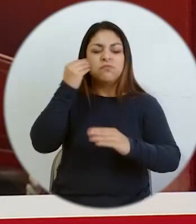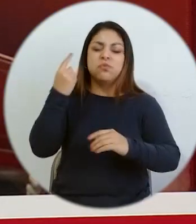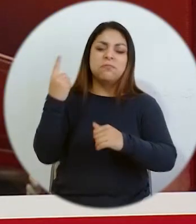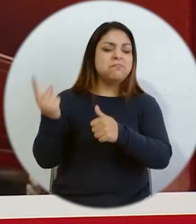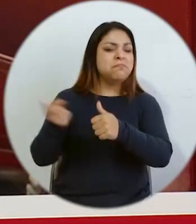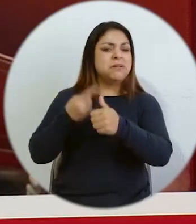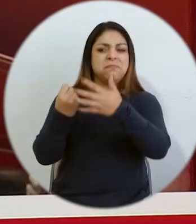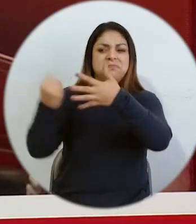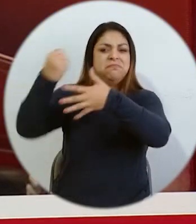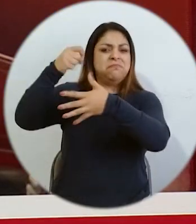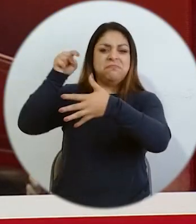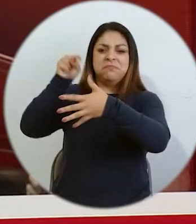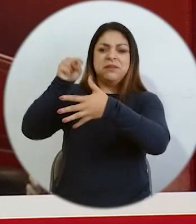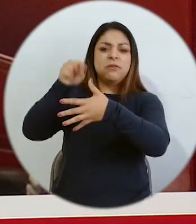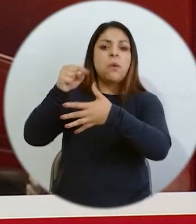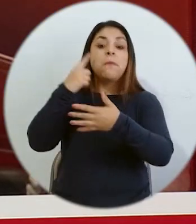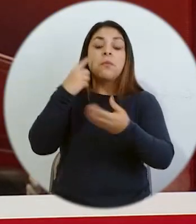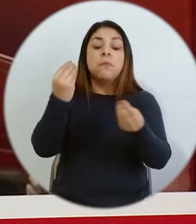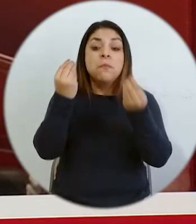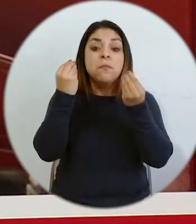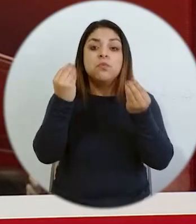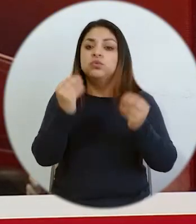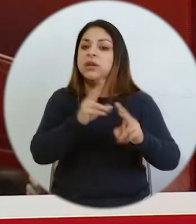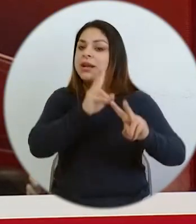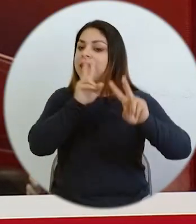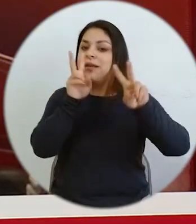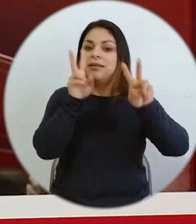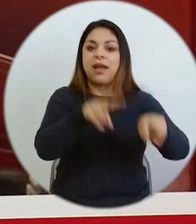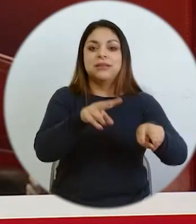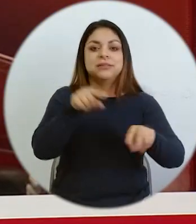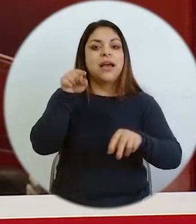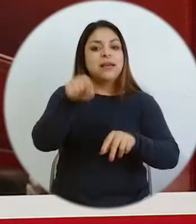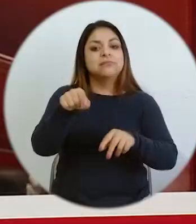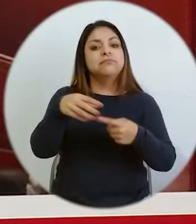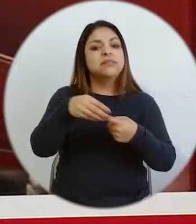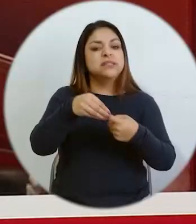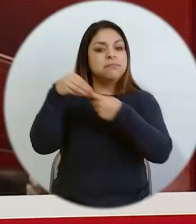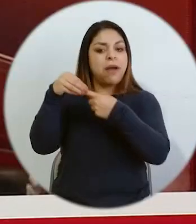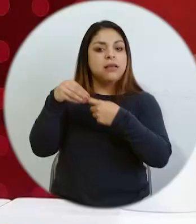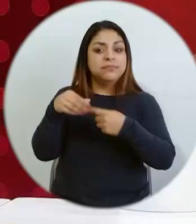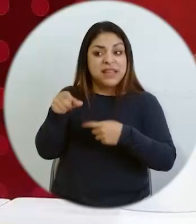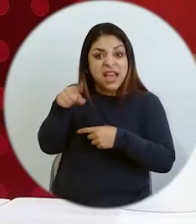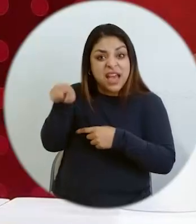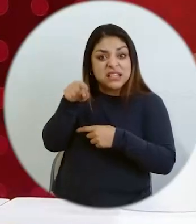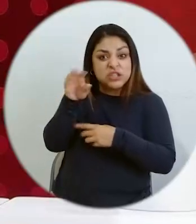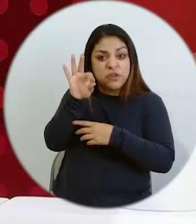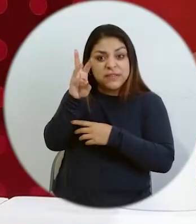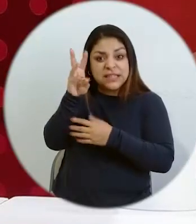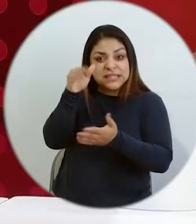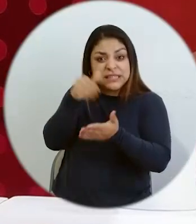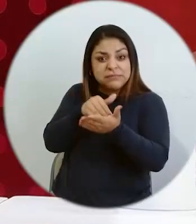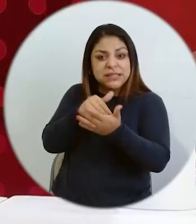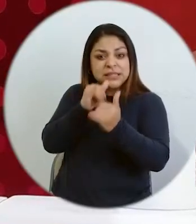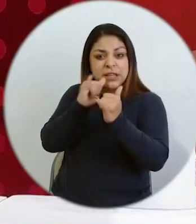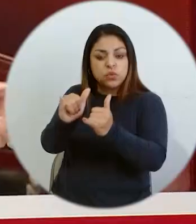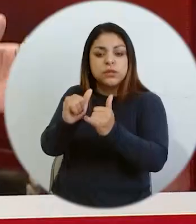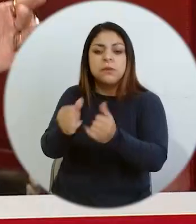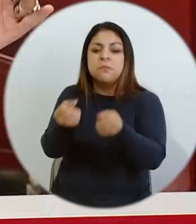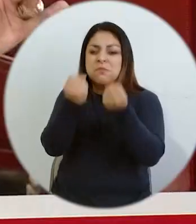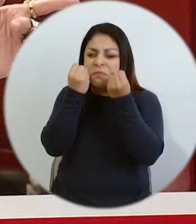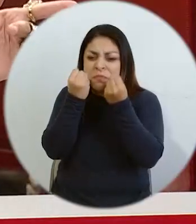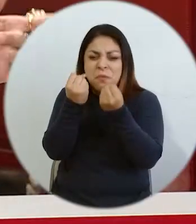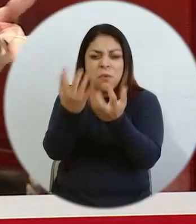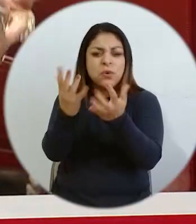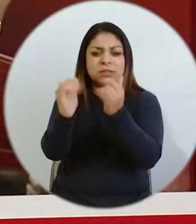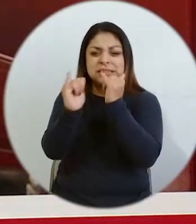figuran en el top de nuestras causas de denuncia, la negligencia es una de las principales. Dentro de esas 96.000 denuncias, un